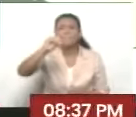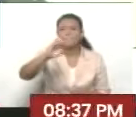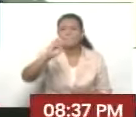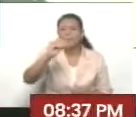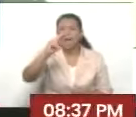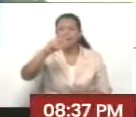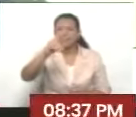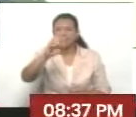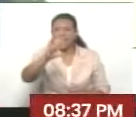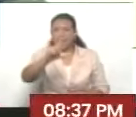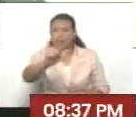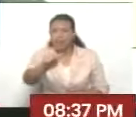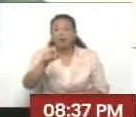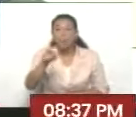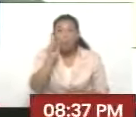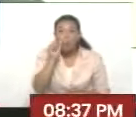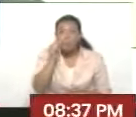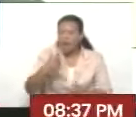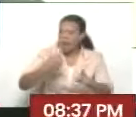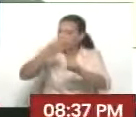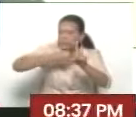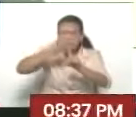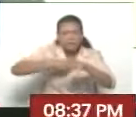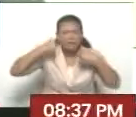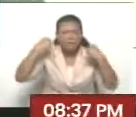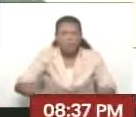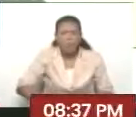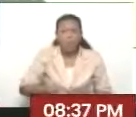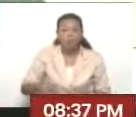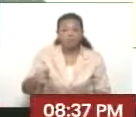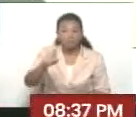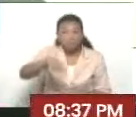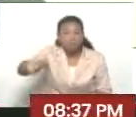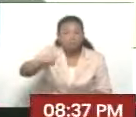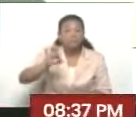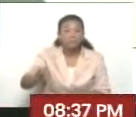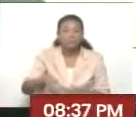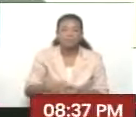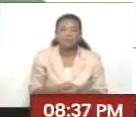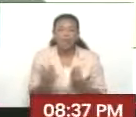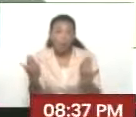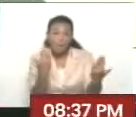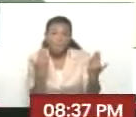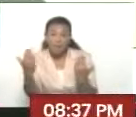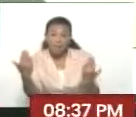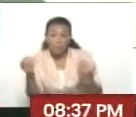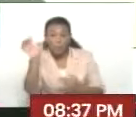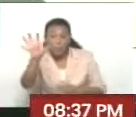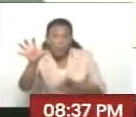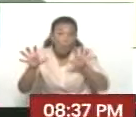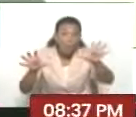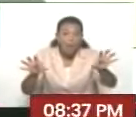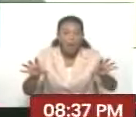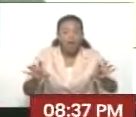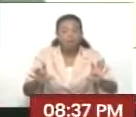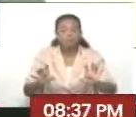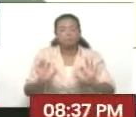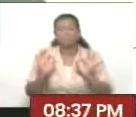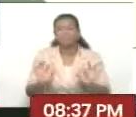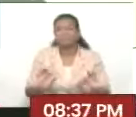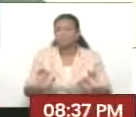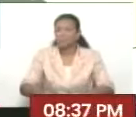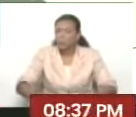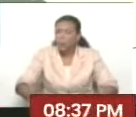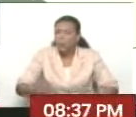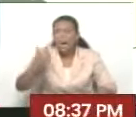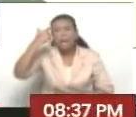dignidad, de la rebeldía, de la justicia. Por eso te digo, está naciendo con tanta fuerza